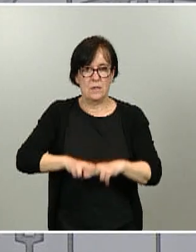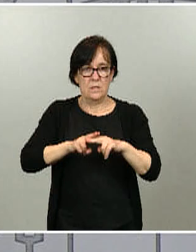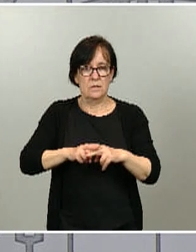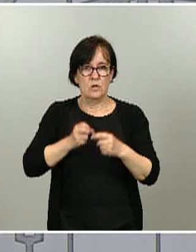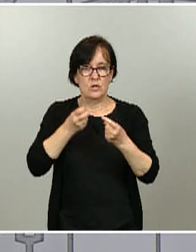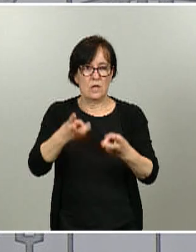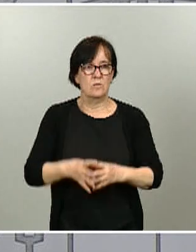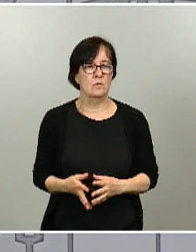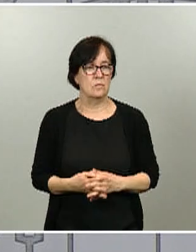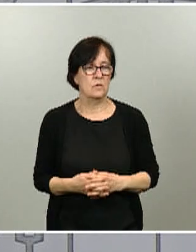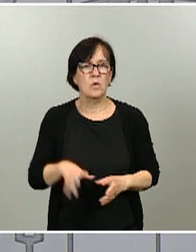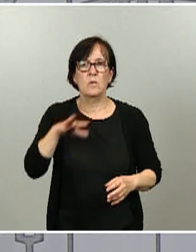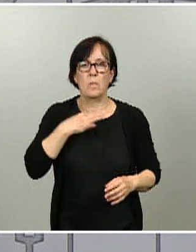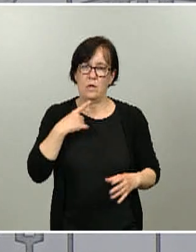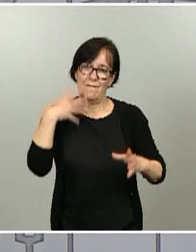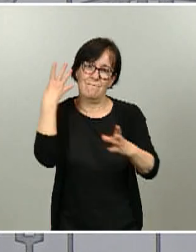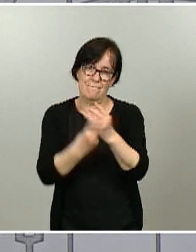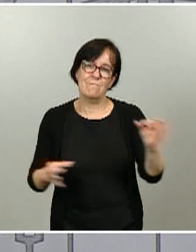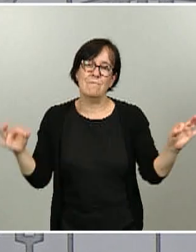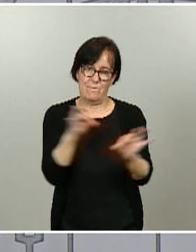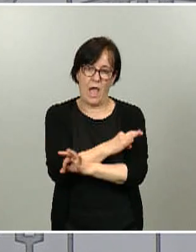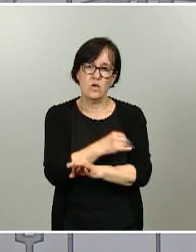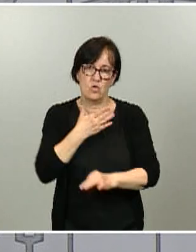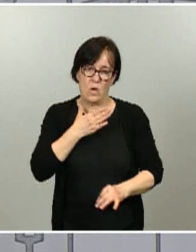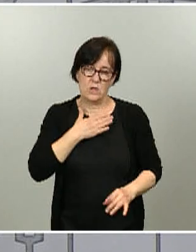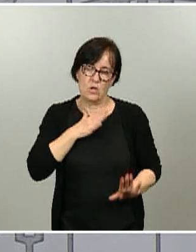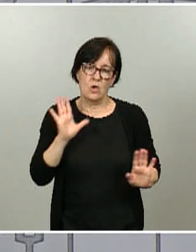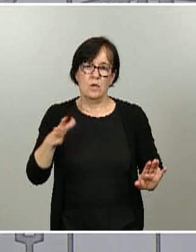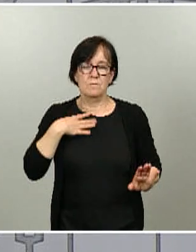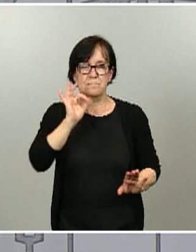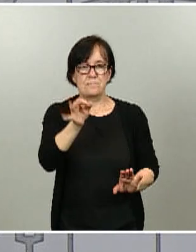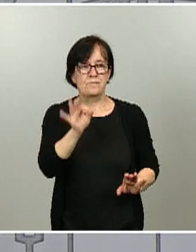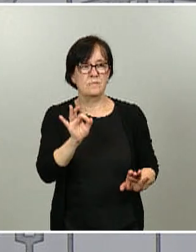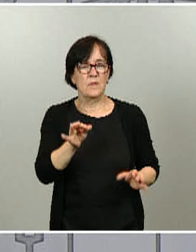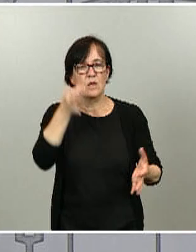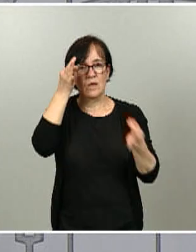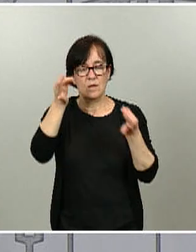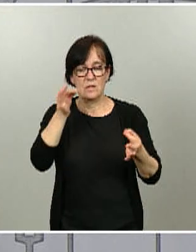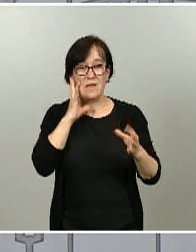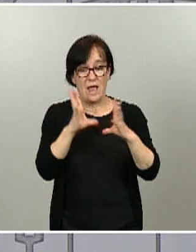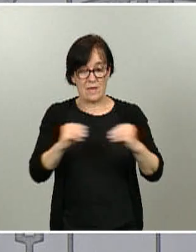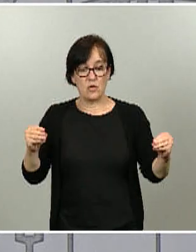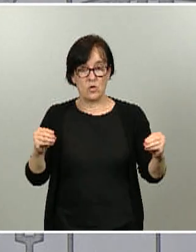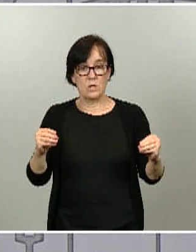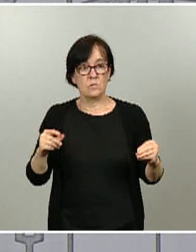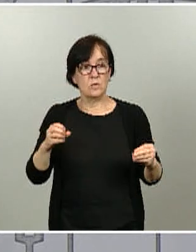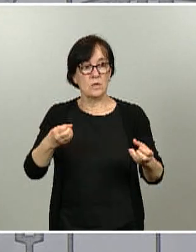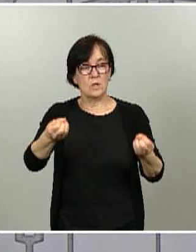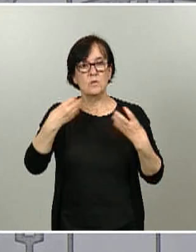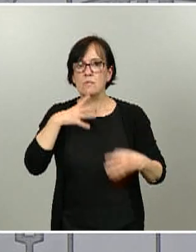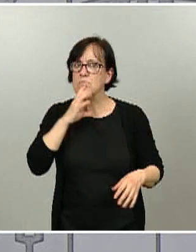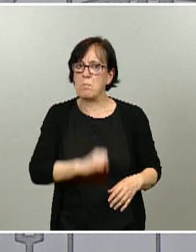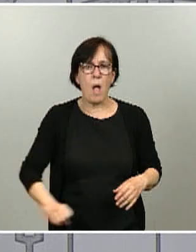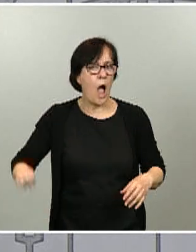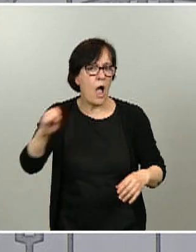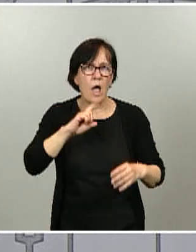Puede ser un error nuestro. Lo cierto es que tenemos los datos que han llegado de Andalucía, que además está haciendo una notificación excelente a través del